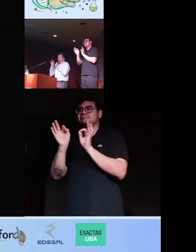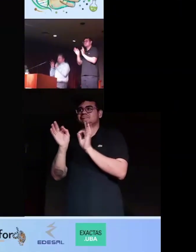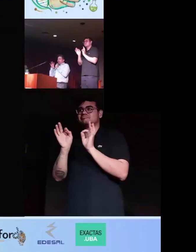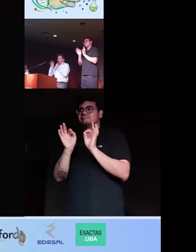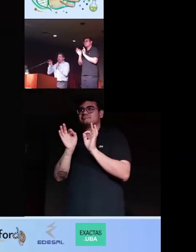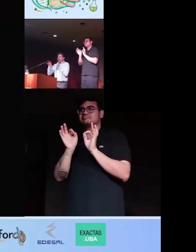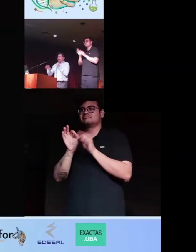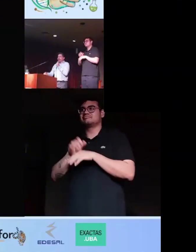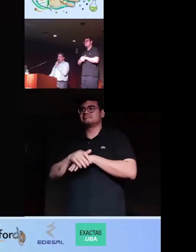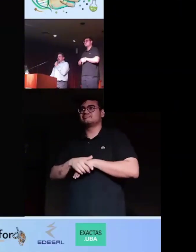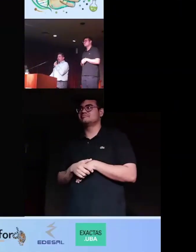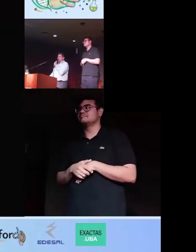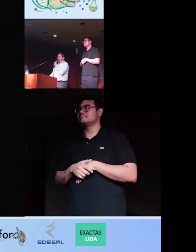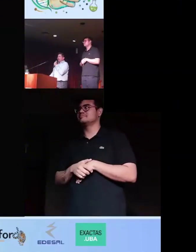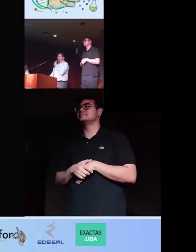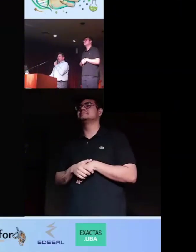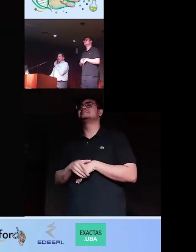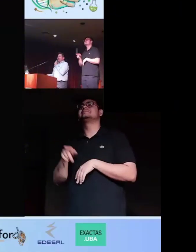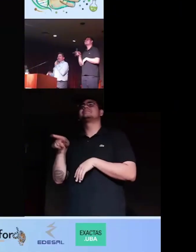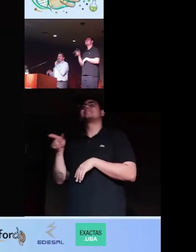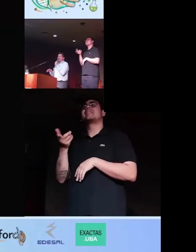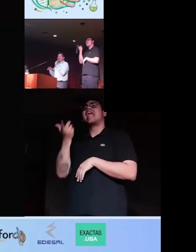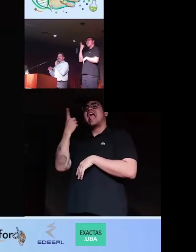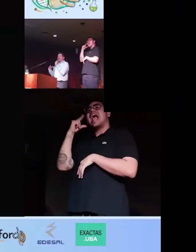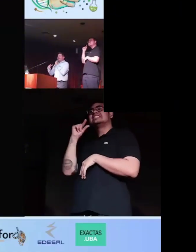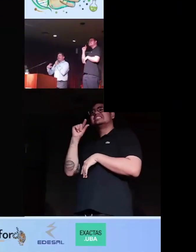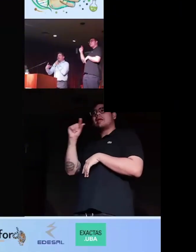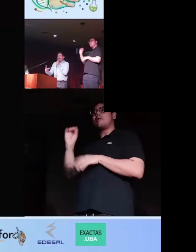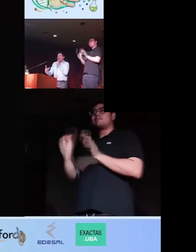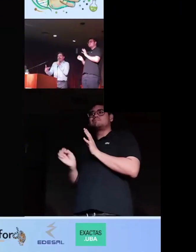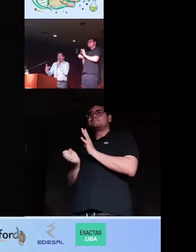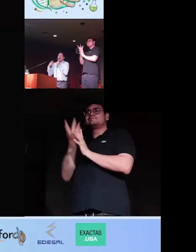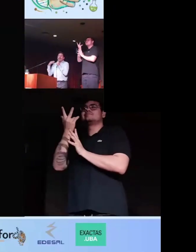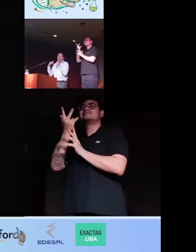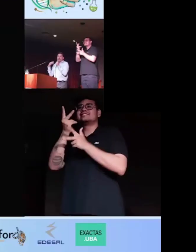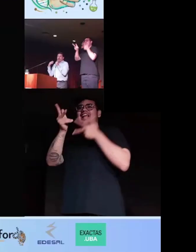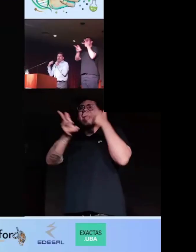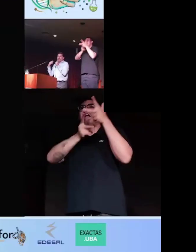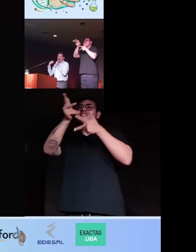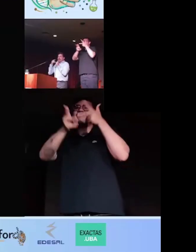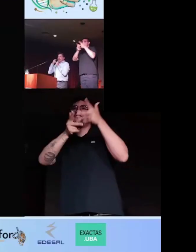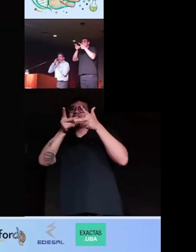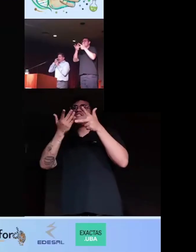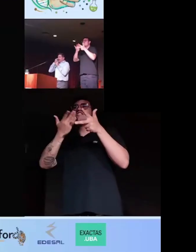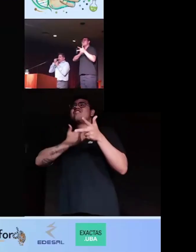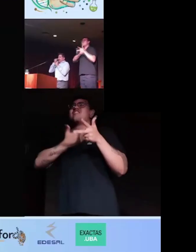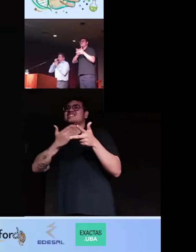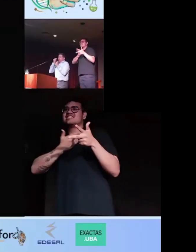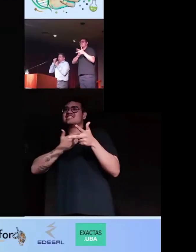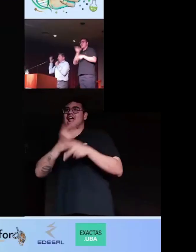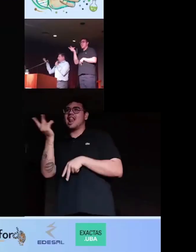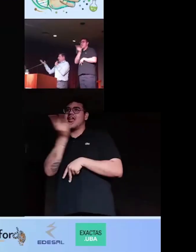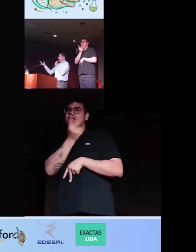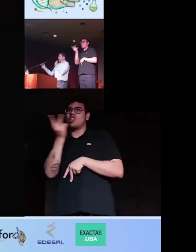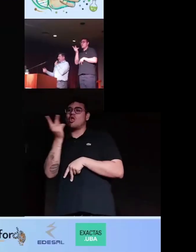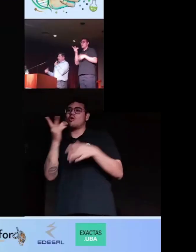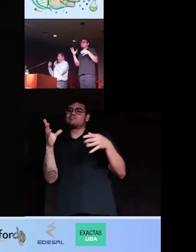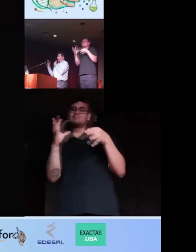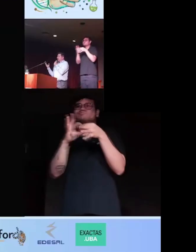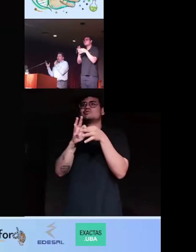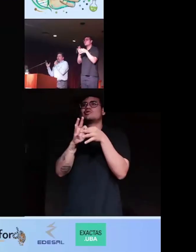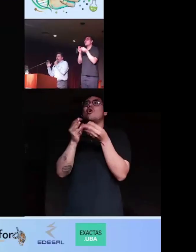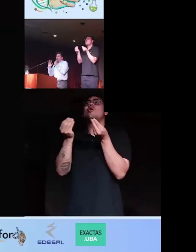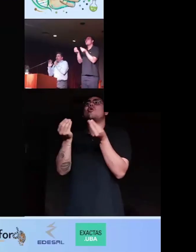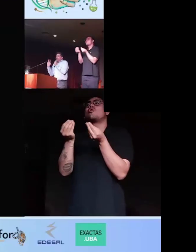recientemente incursionando en el tema de la lengua de señas y la física. Nosotros con Betty los